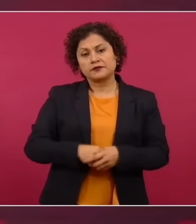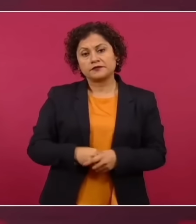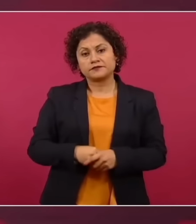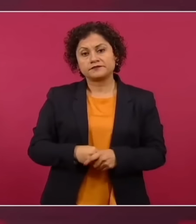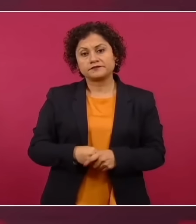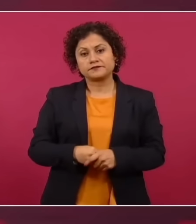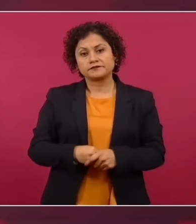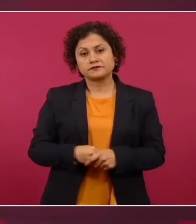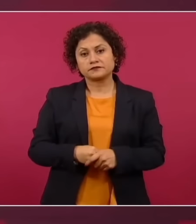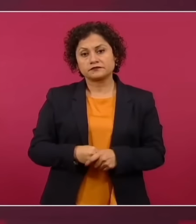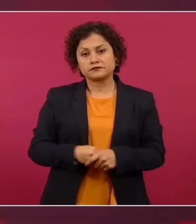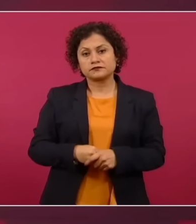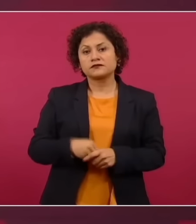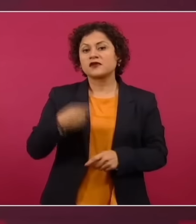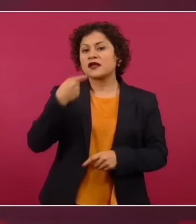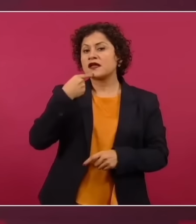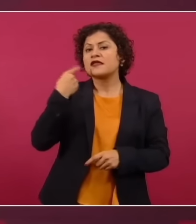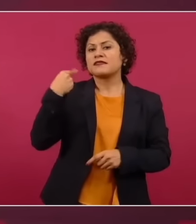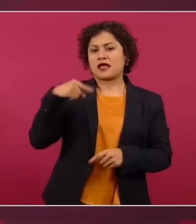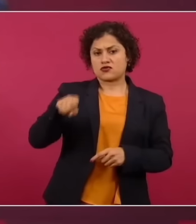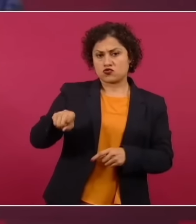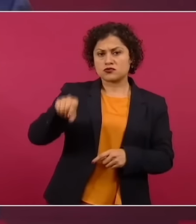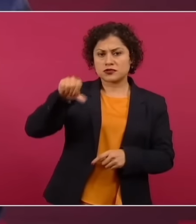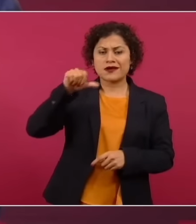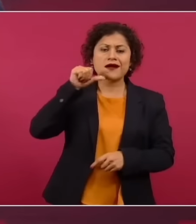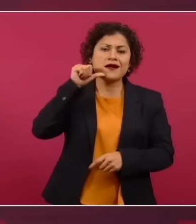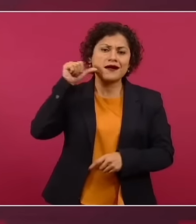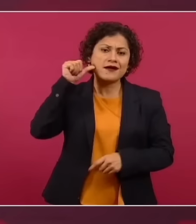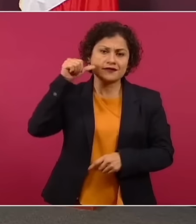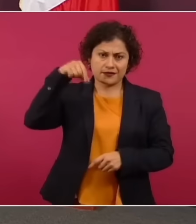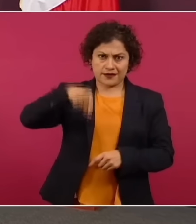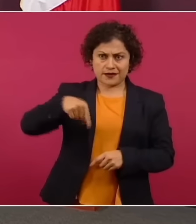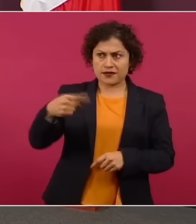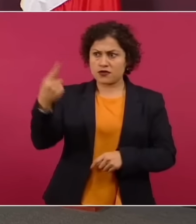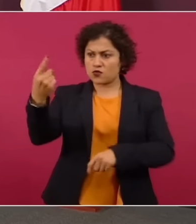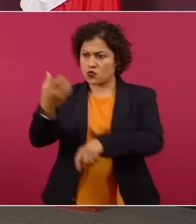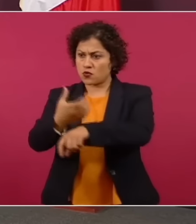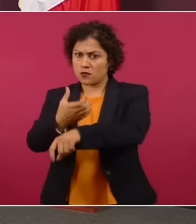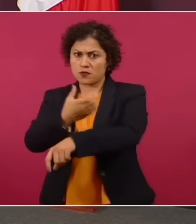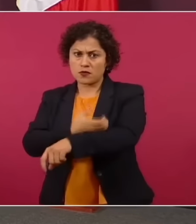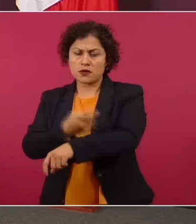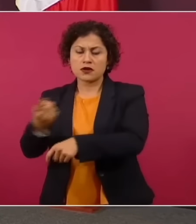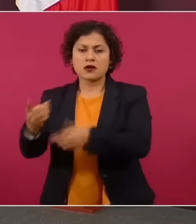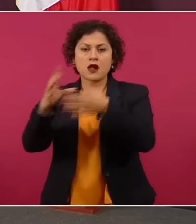se hizo la denuncia ayer aquí un compañero y el